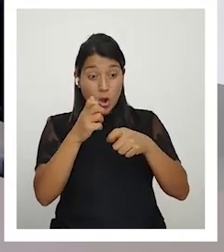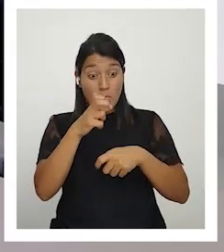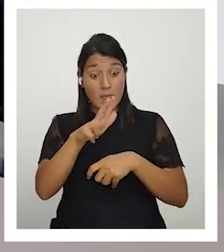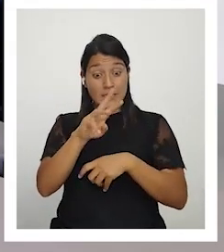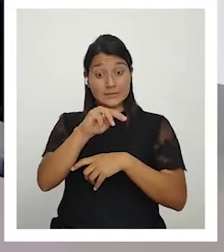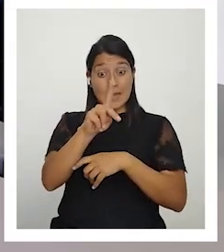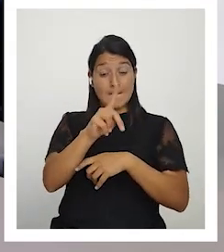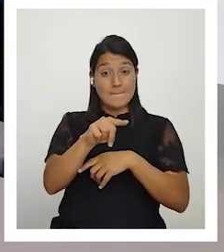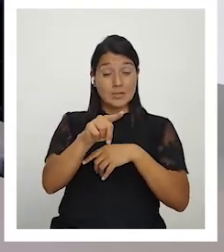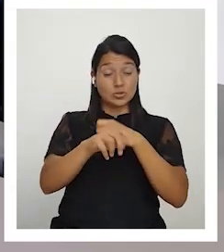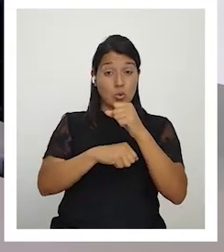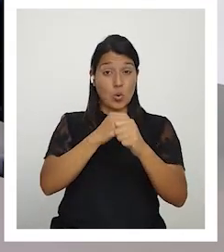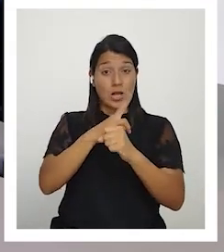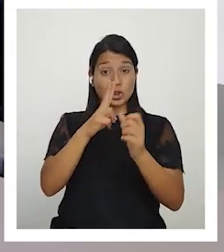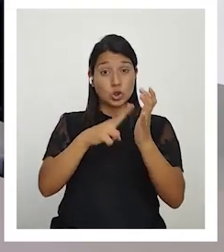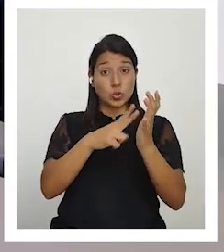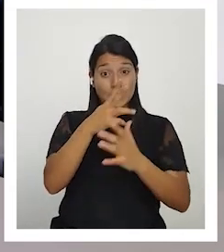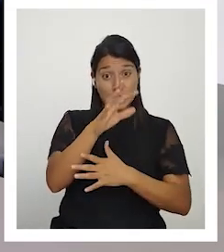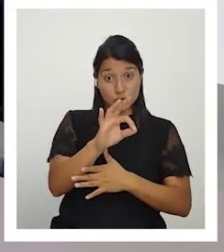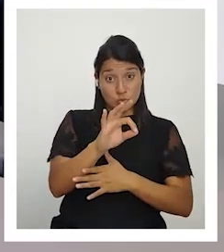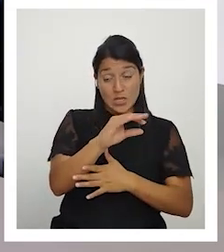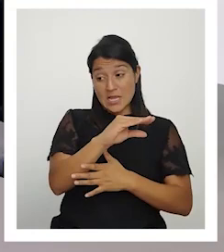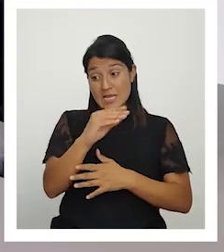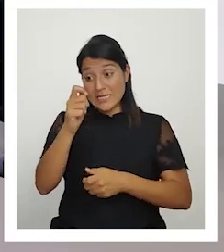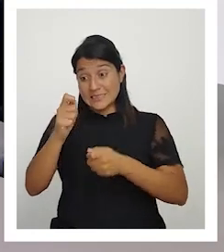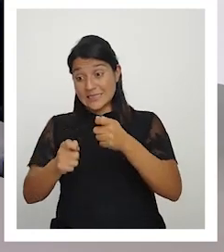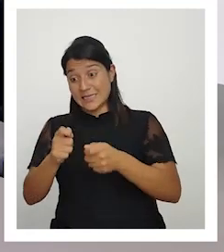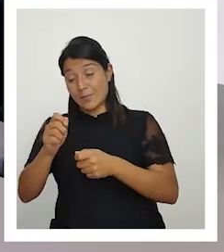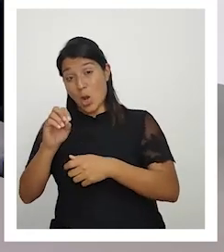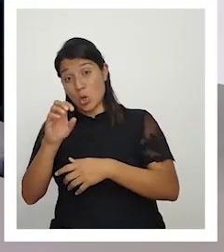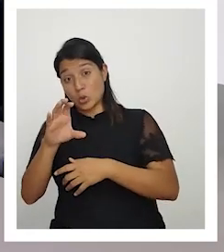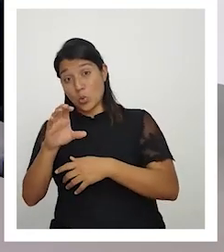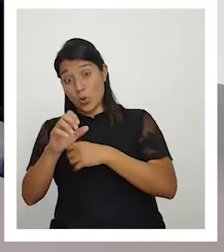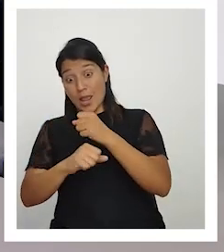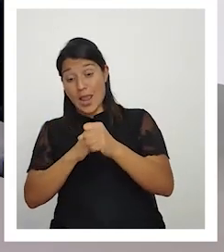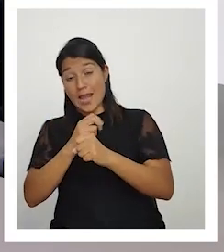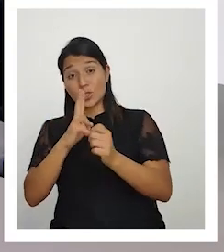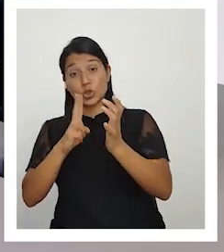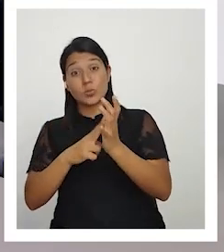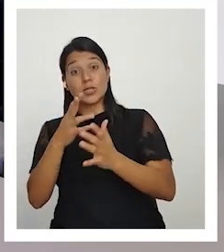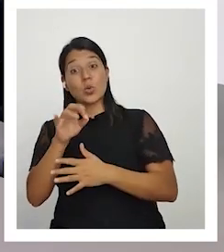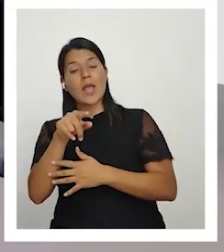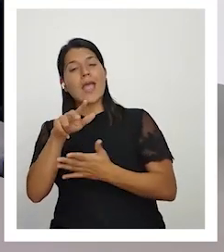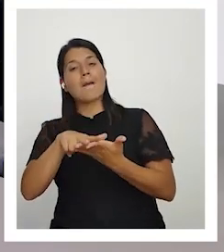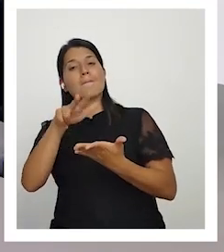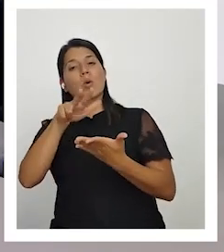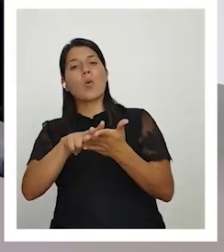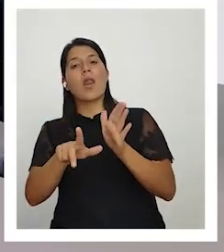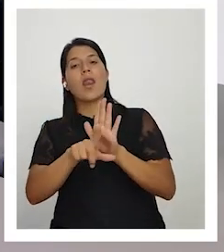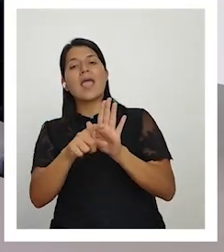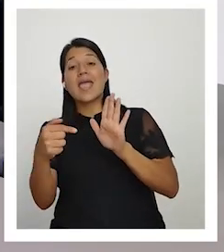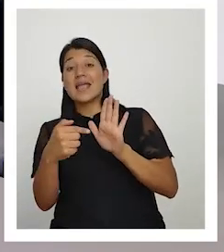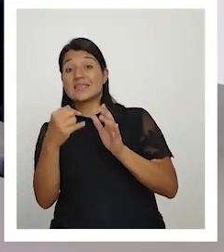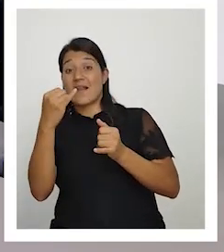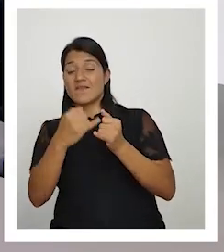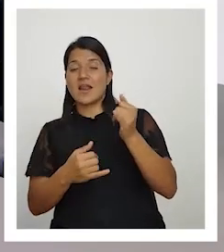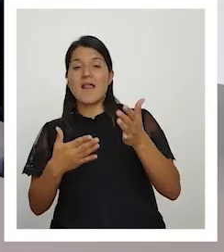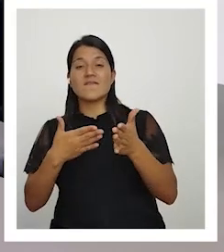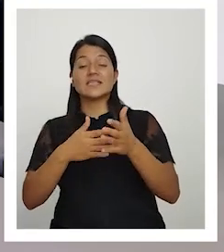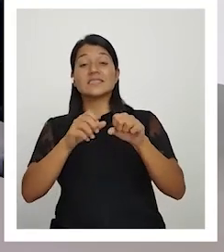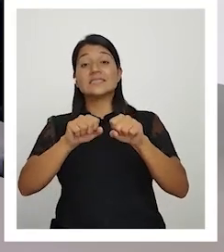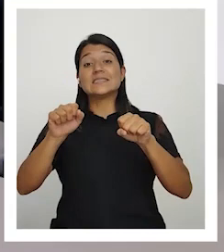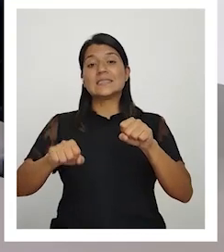2019 y septiembre, octubre de ese mismo año, pues se aprobó una ley que termina afectando el sistema de pensiones,